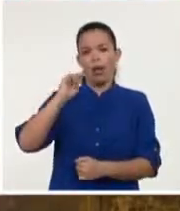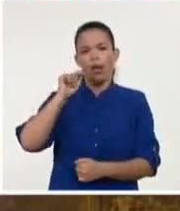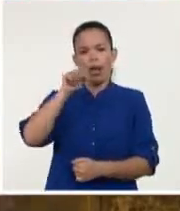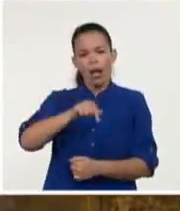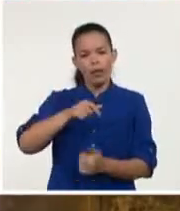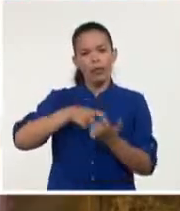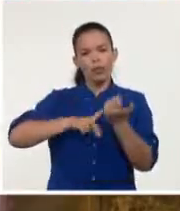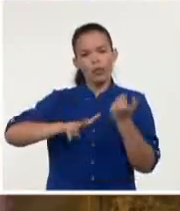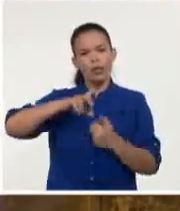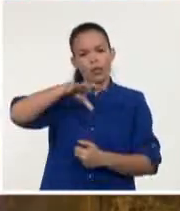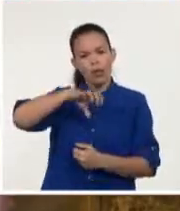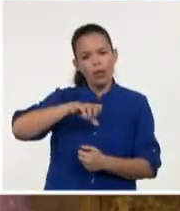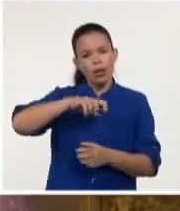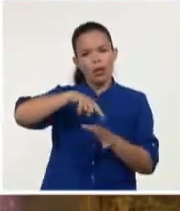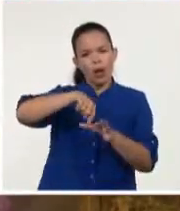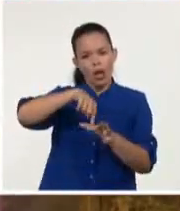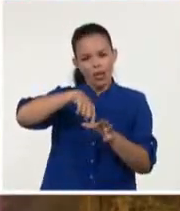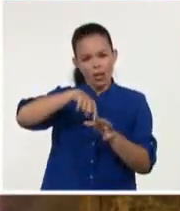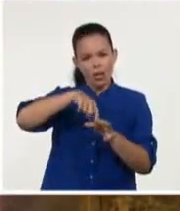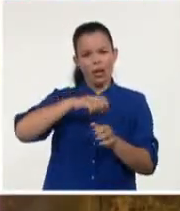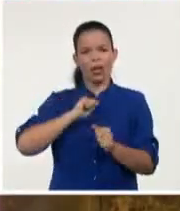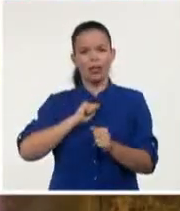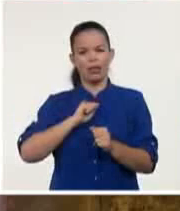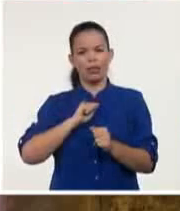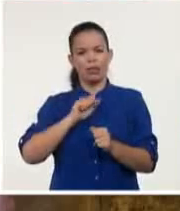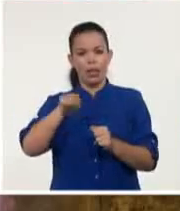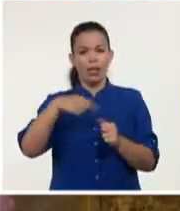de teatro y disfruté mucho, me casé.